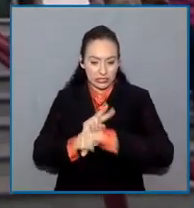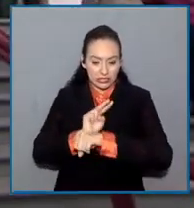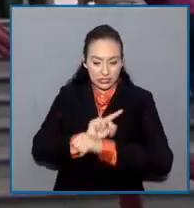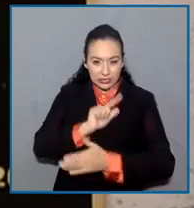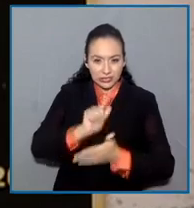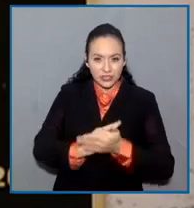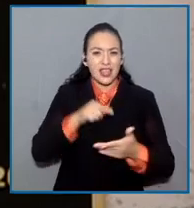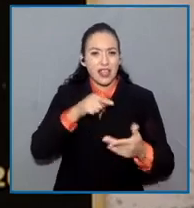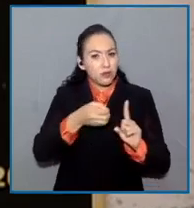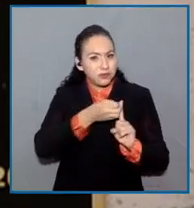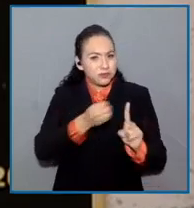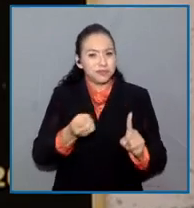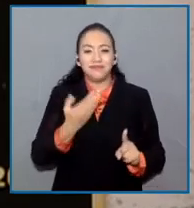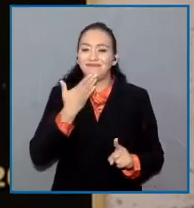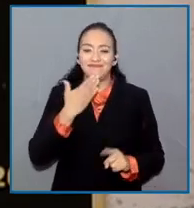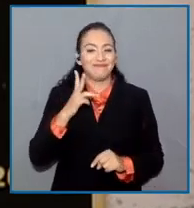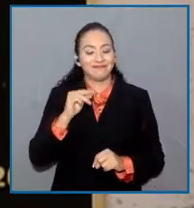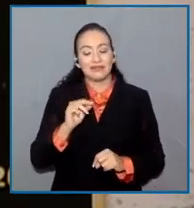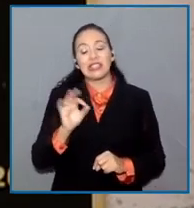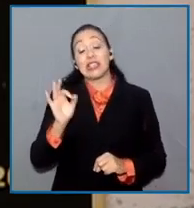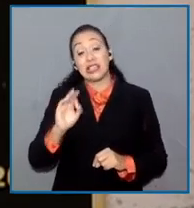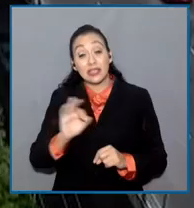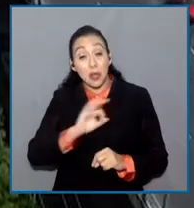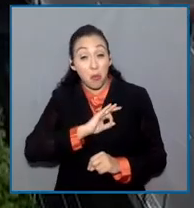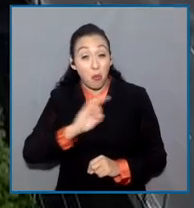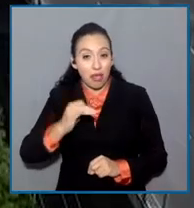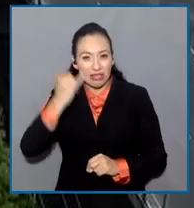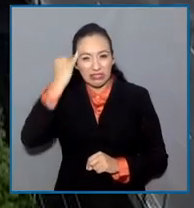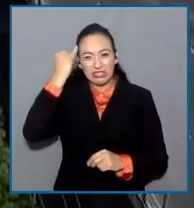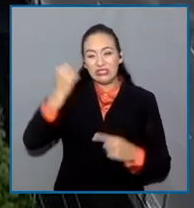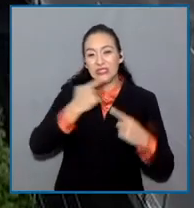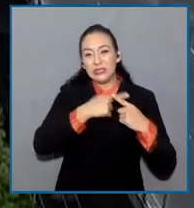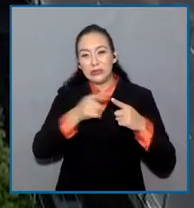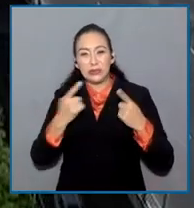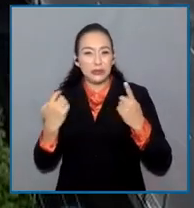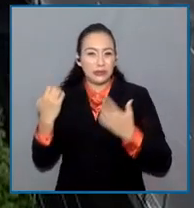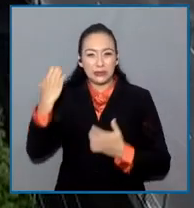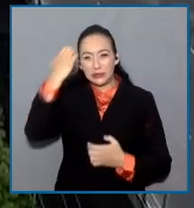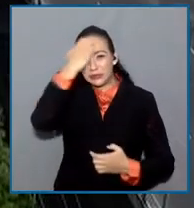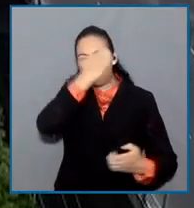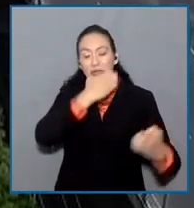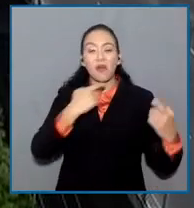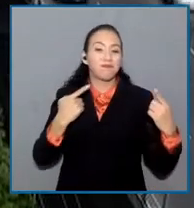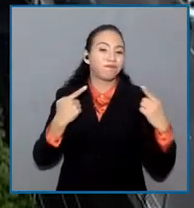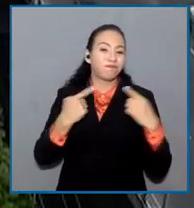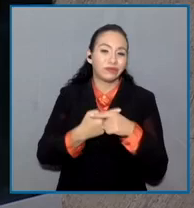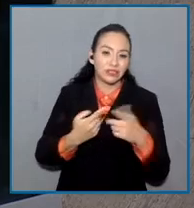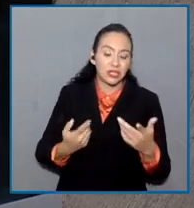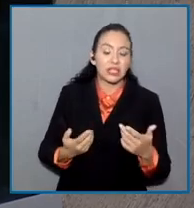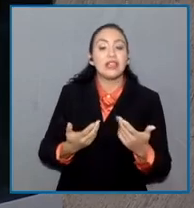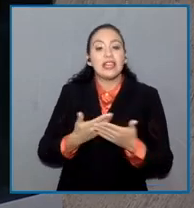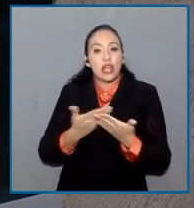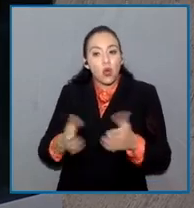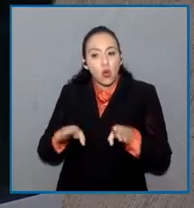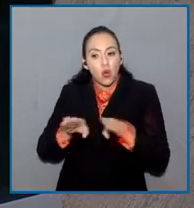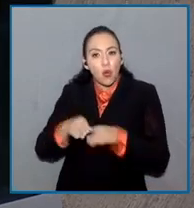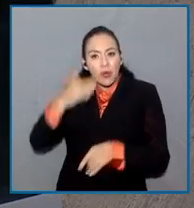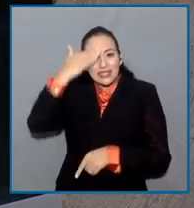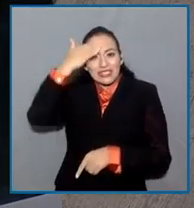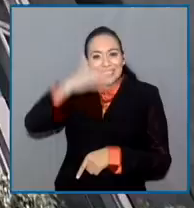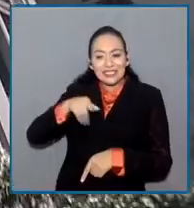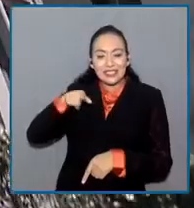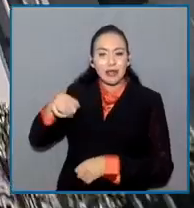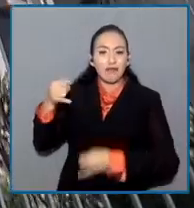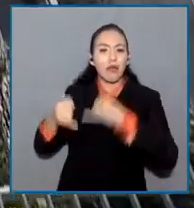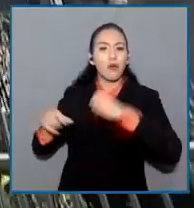podría haber interpretaciones que permitieran evaluar en un procedimiento disciplinario el criterio jurídico de una persona juzgadora como elemento